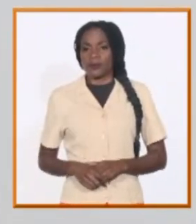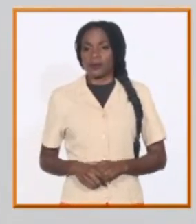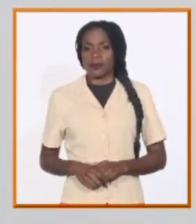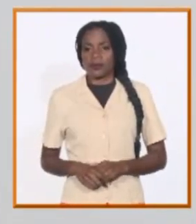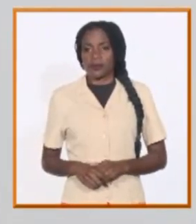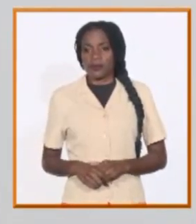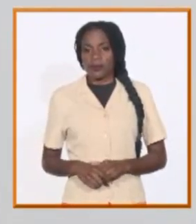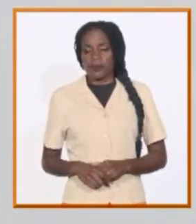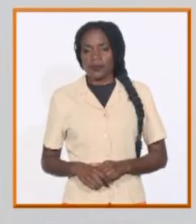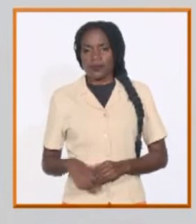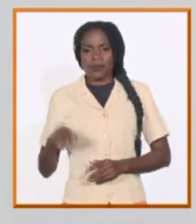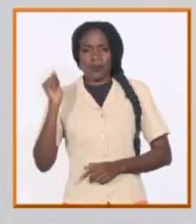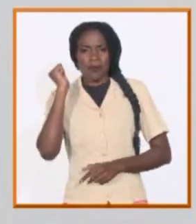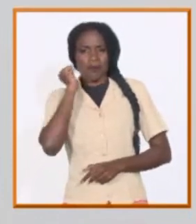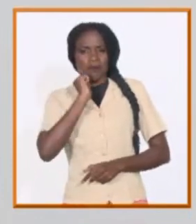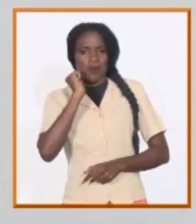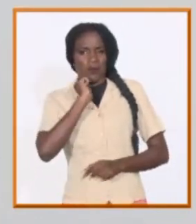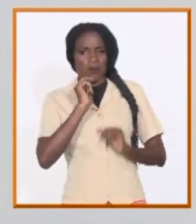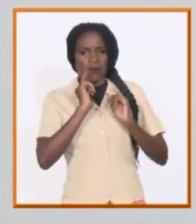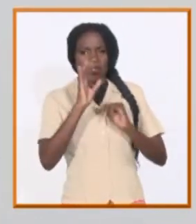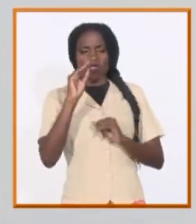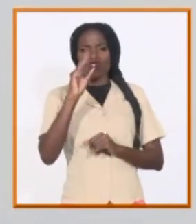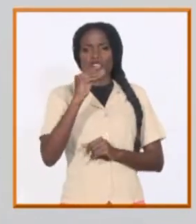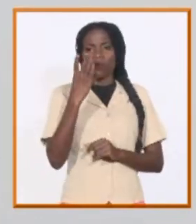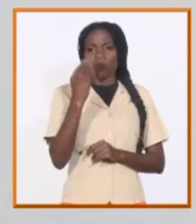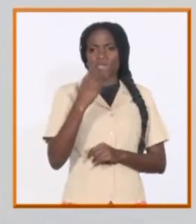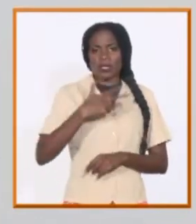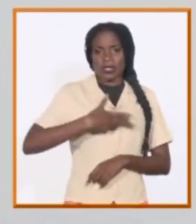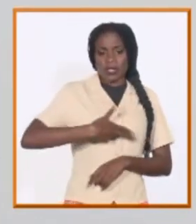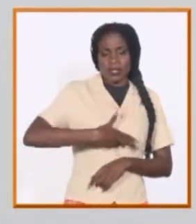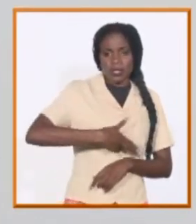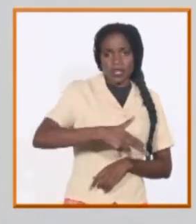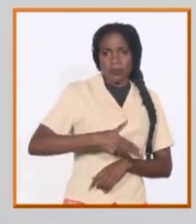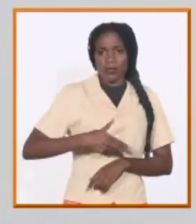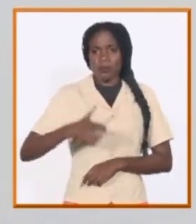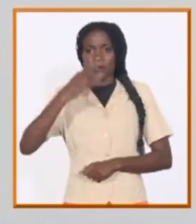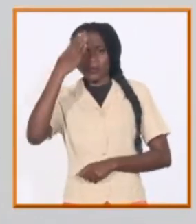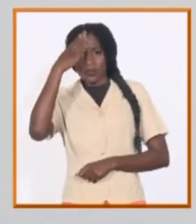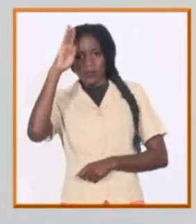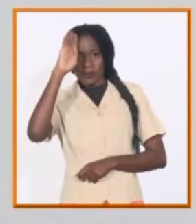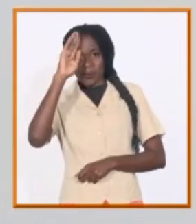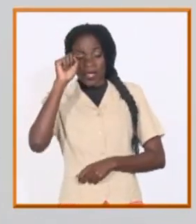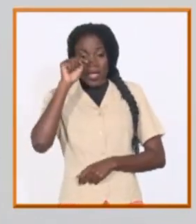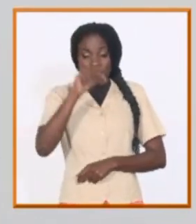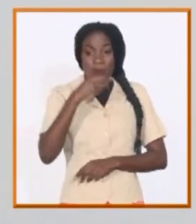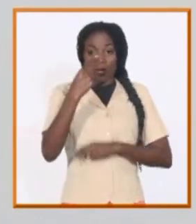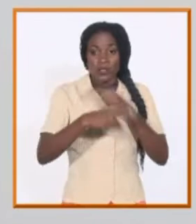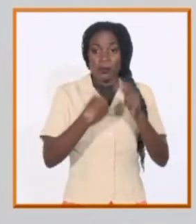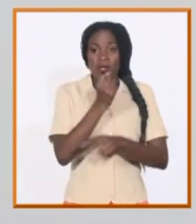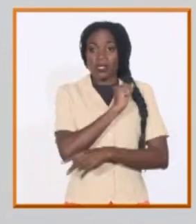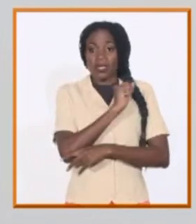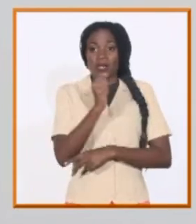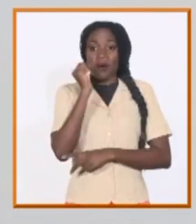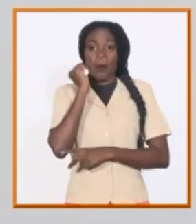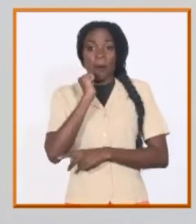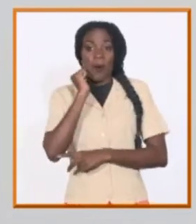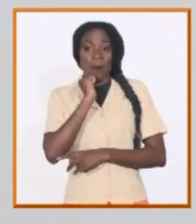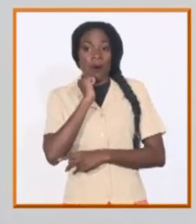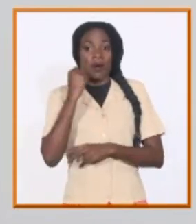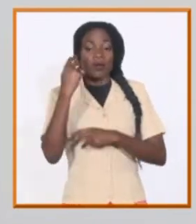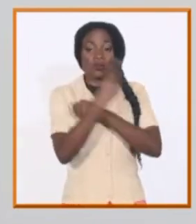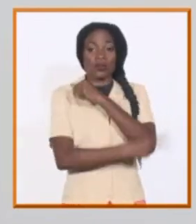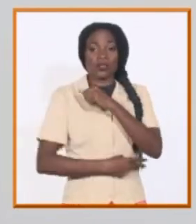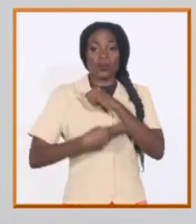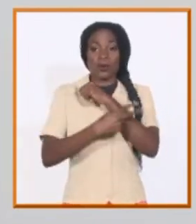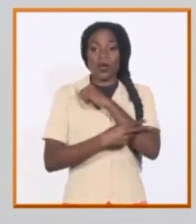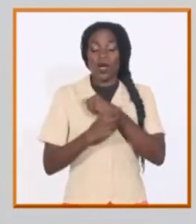Y sobre todo, algo que no se habla mucho, el tenis de mesa de Cuba estuvo ganando el deporte por países hasta